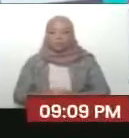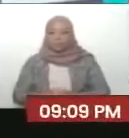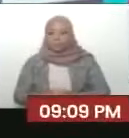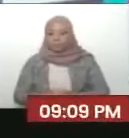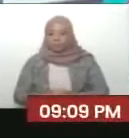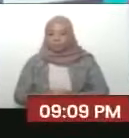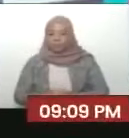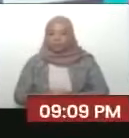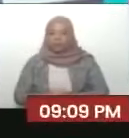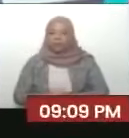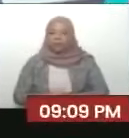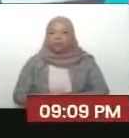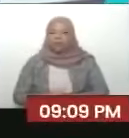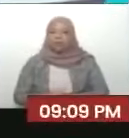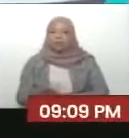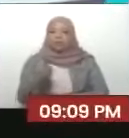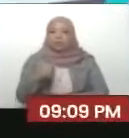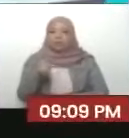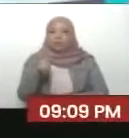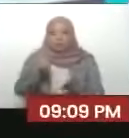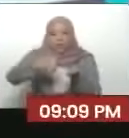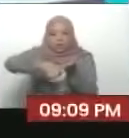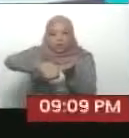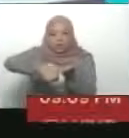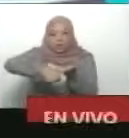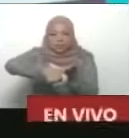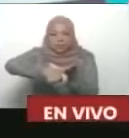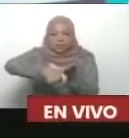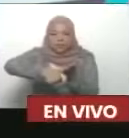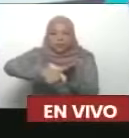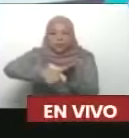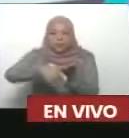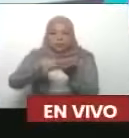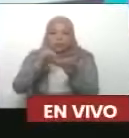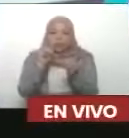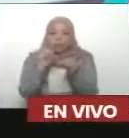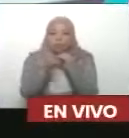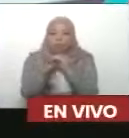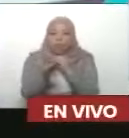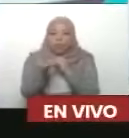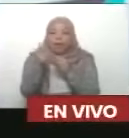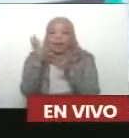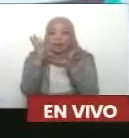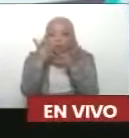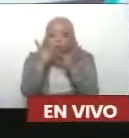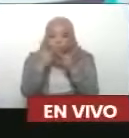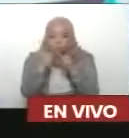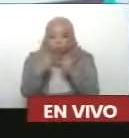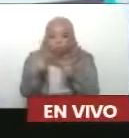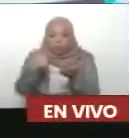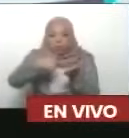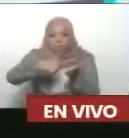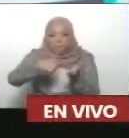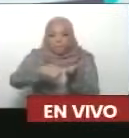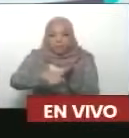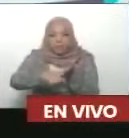Y búsquense con la cédula de identidad. Usted lo mete SMS,